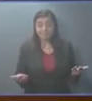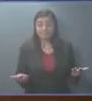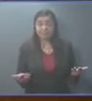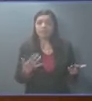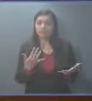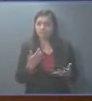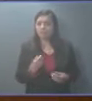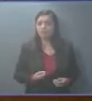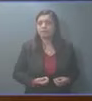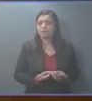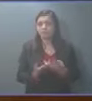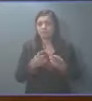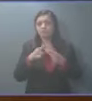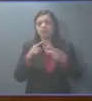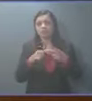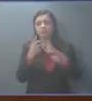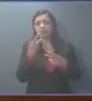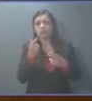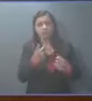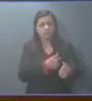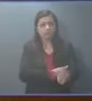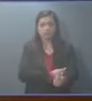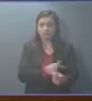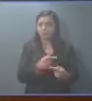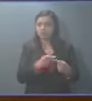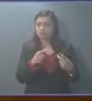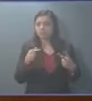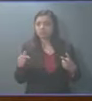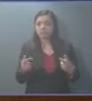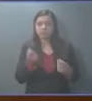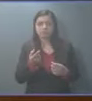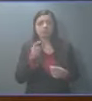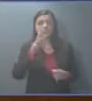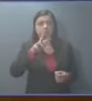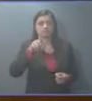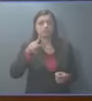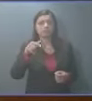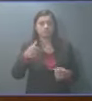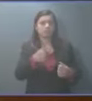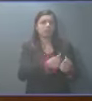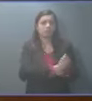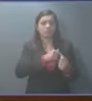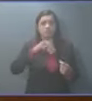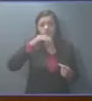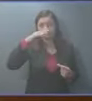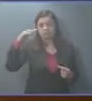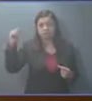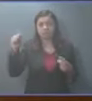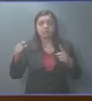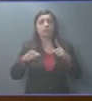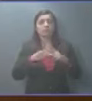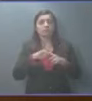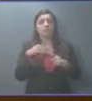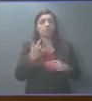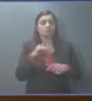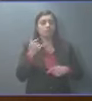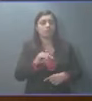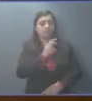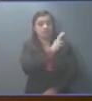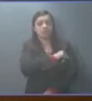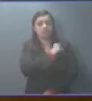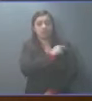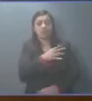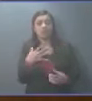Quiero hacer mención a algo. ¿Cuántos hospitales son? Es decir, son cerca de 31 hospitales nacionales, más las unidades de salud,